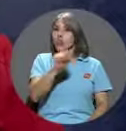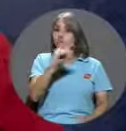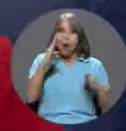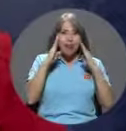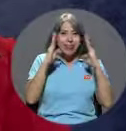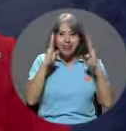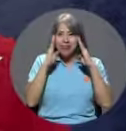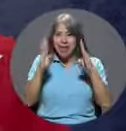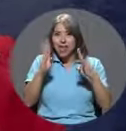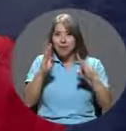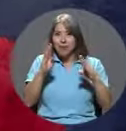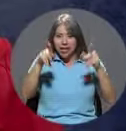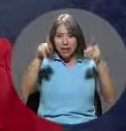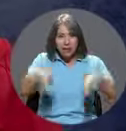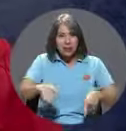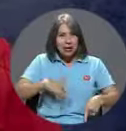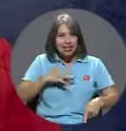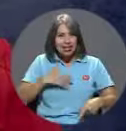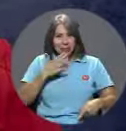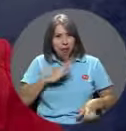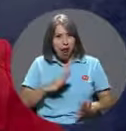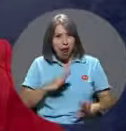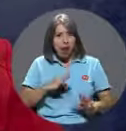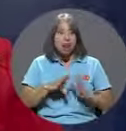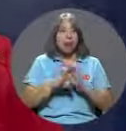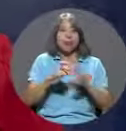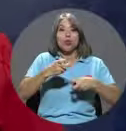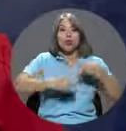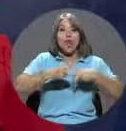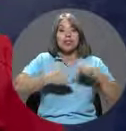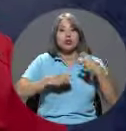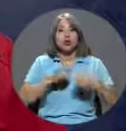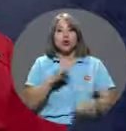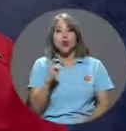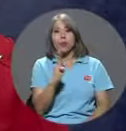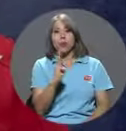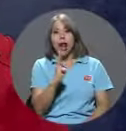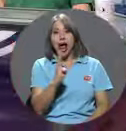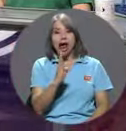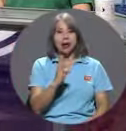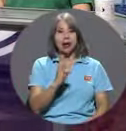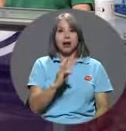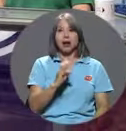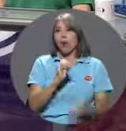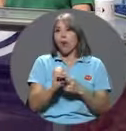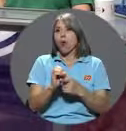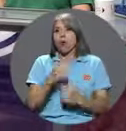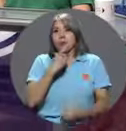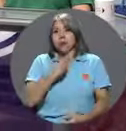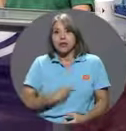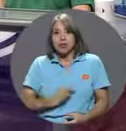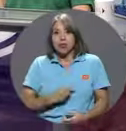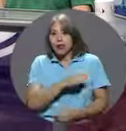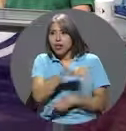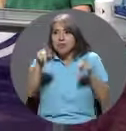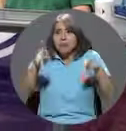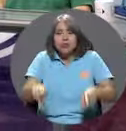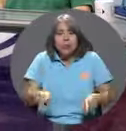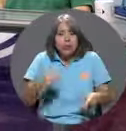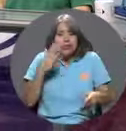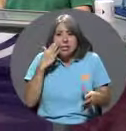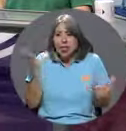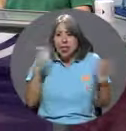esos síntomas de las enfermedades, el trastorno bipolar, la depresión, ellos no encuentran salida.